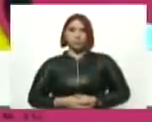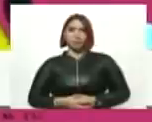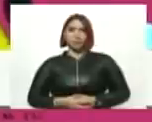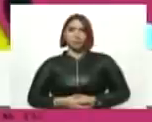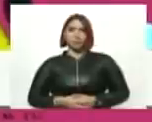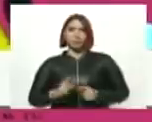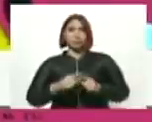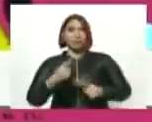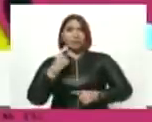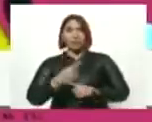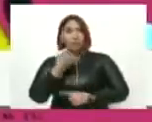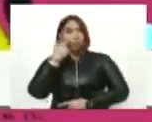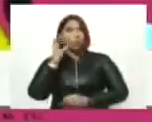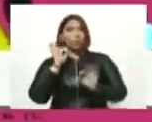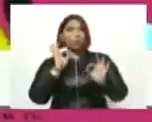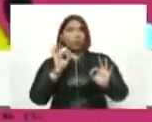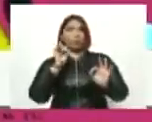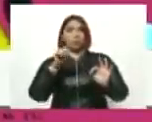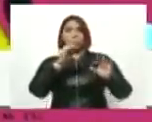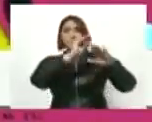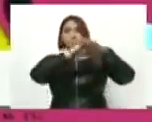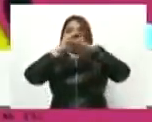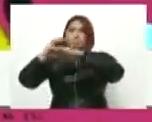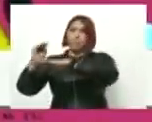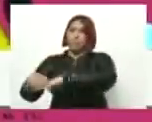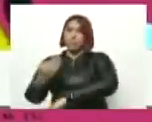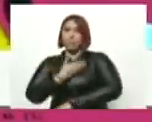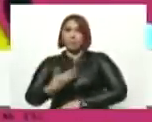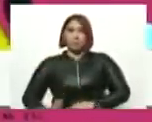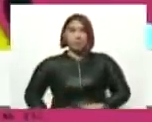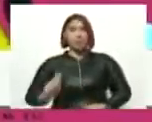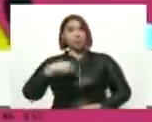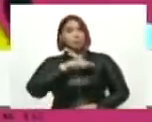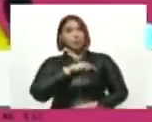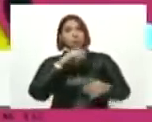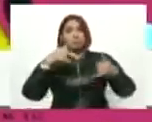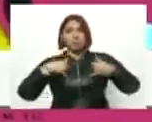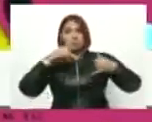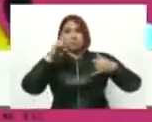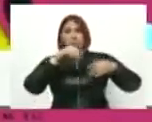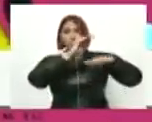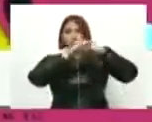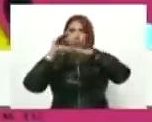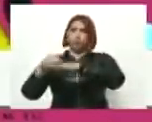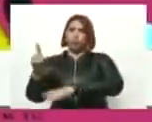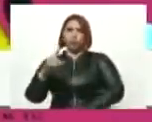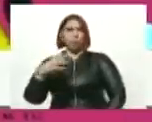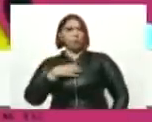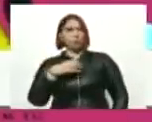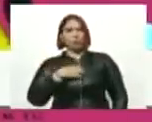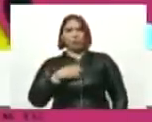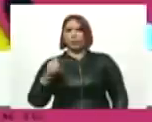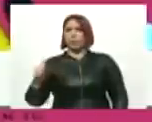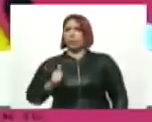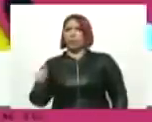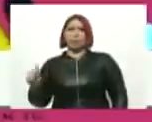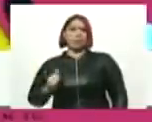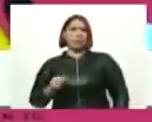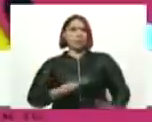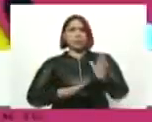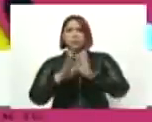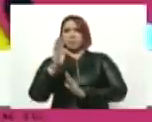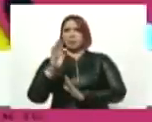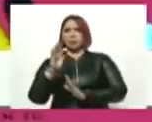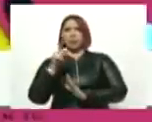Pero hay que tener cuidado también, lo ha alertado el presidente, y lo hemos alertado. No puede ser cualquier crecimiento. ¿Un crecimiento con